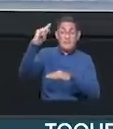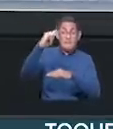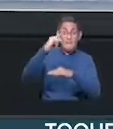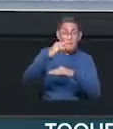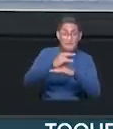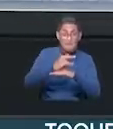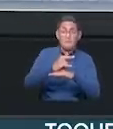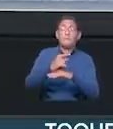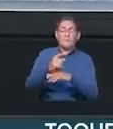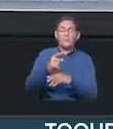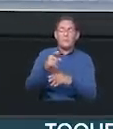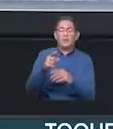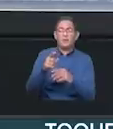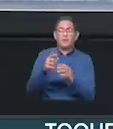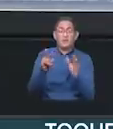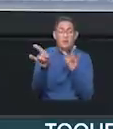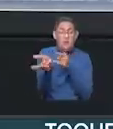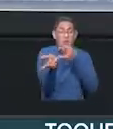prueba negativa